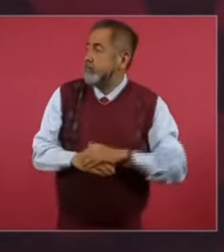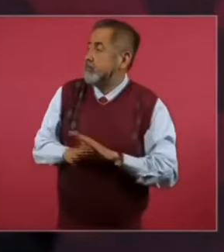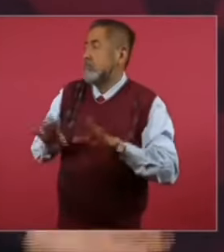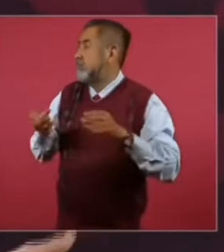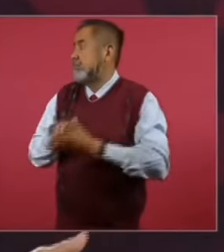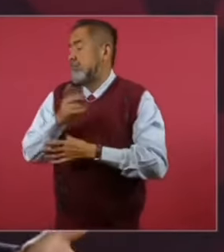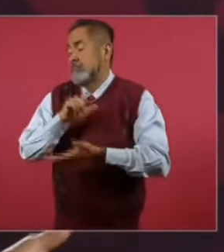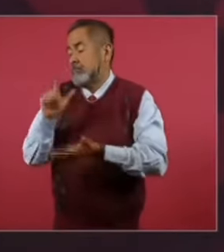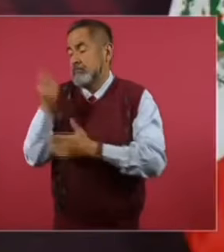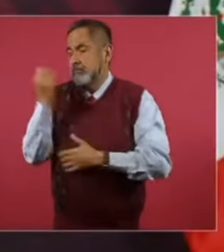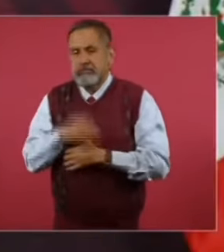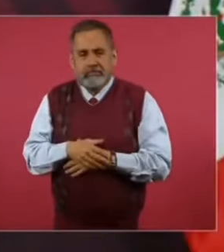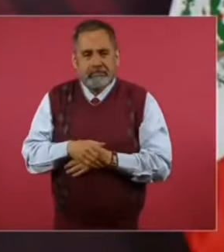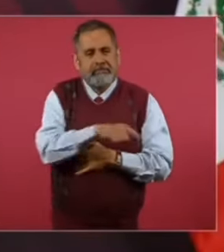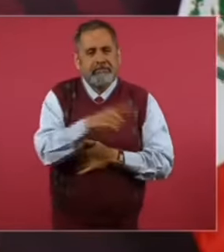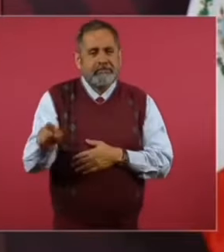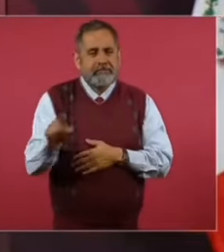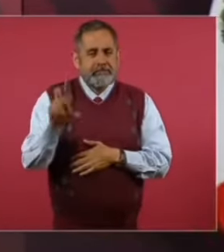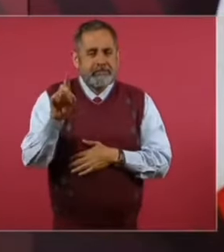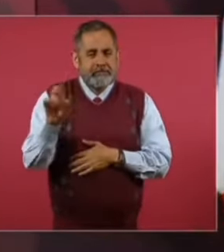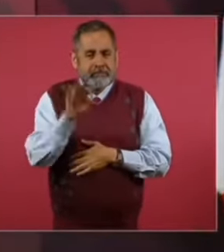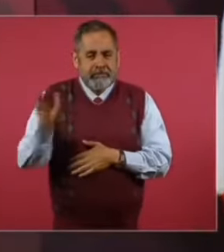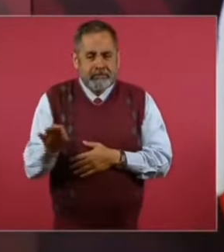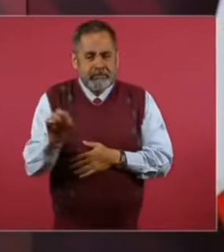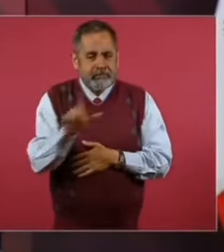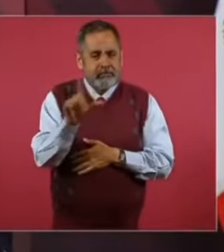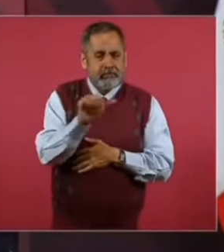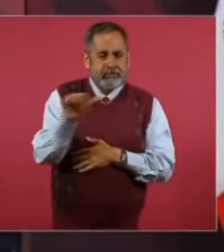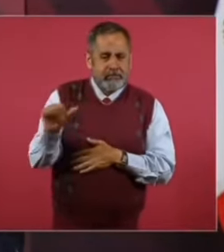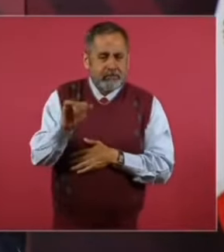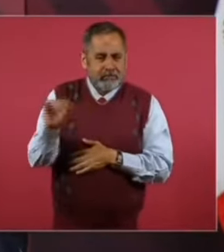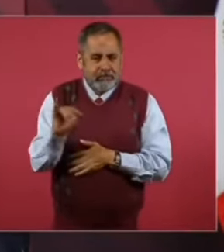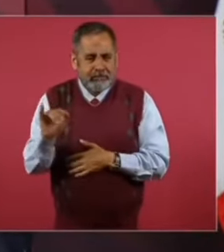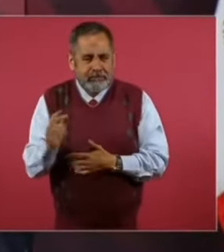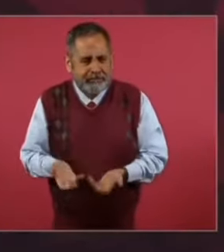y el 30% de lunes a jueves?